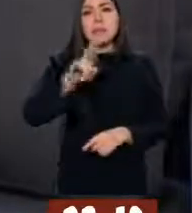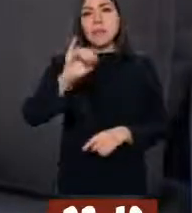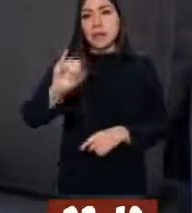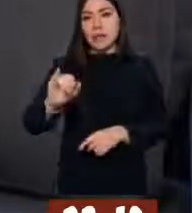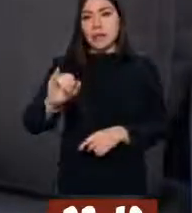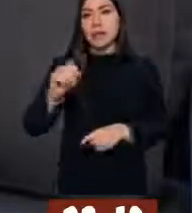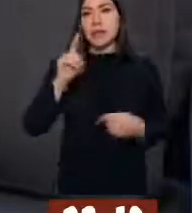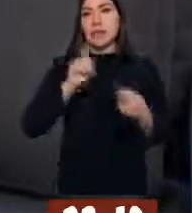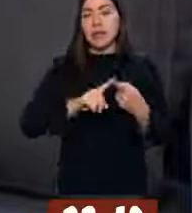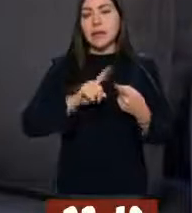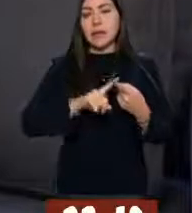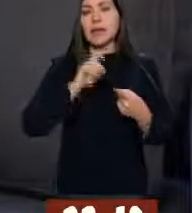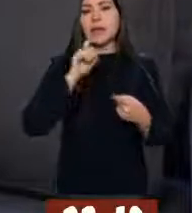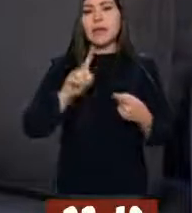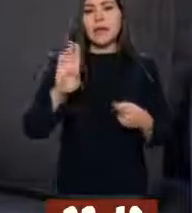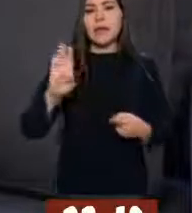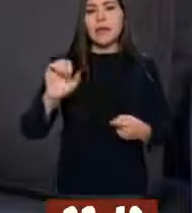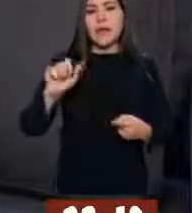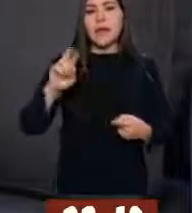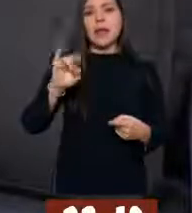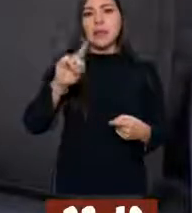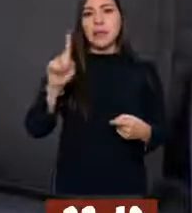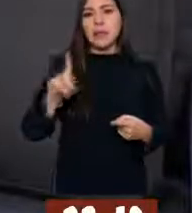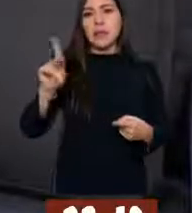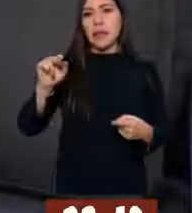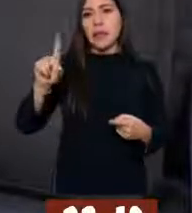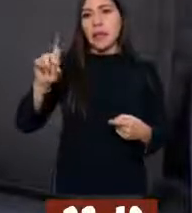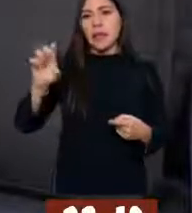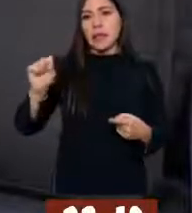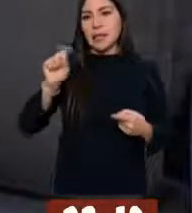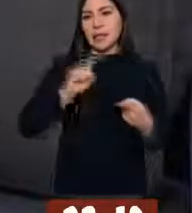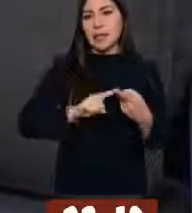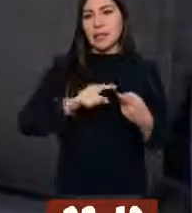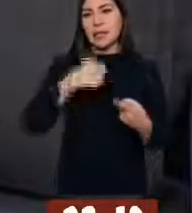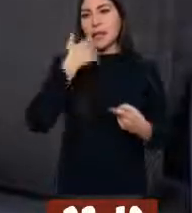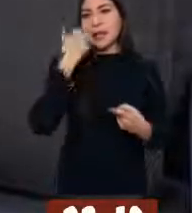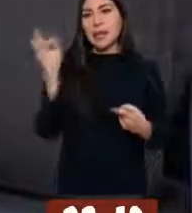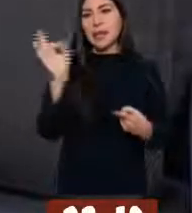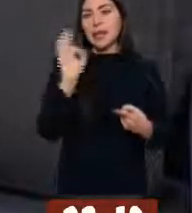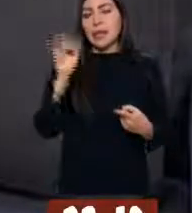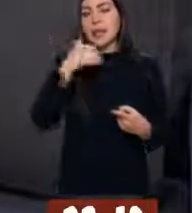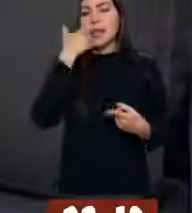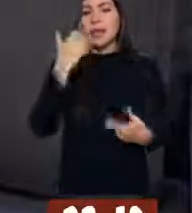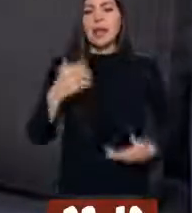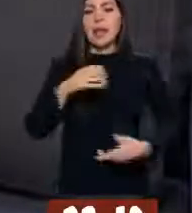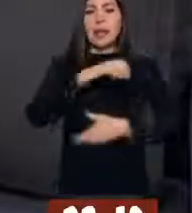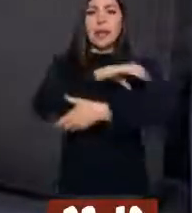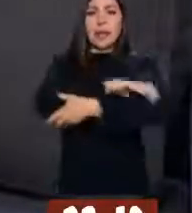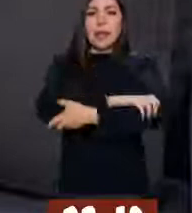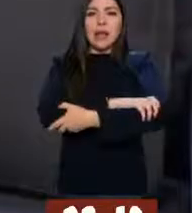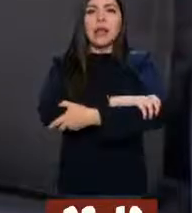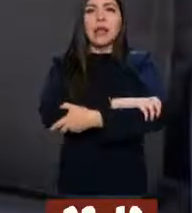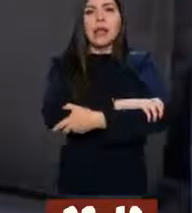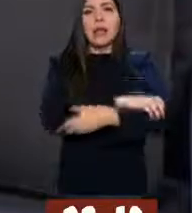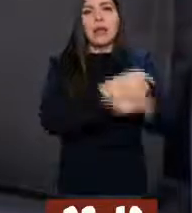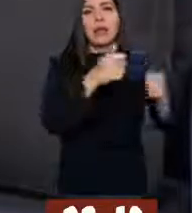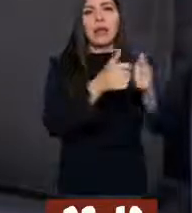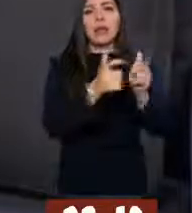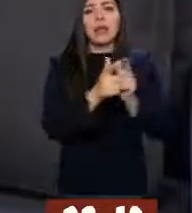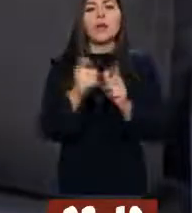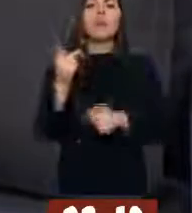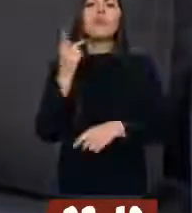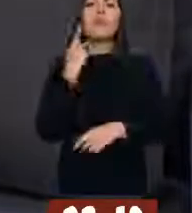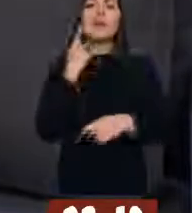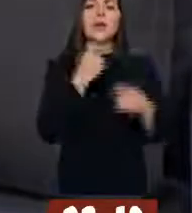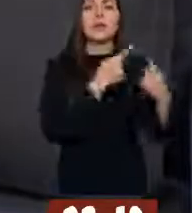la candidatura de Beatriz Paredes a una posible alianza entre diferentes grupos